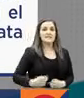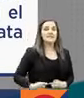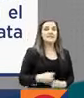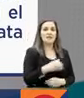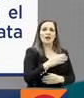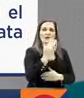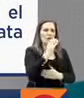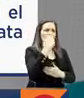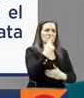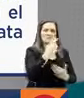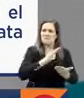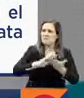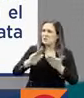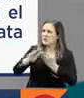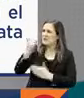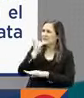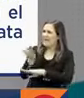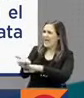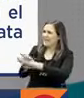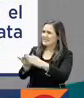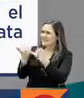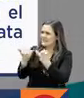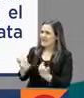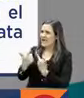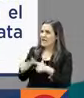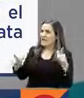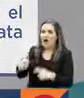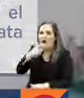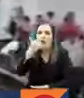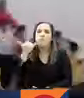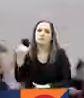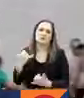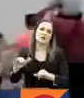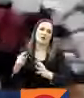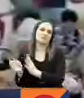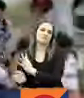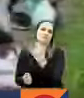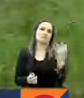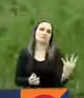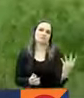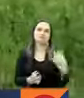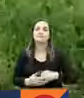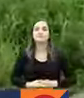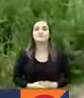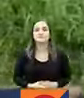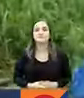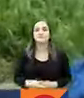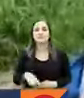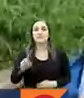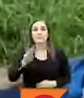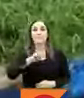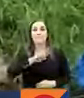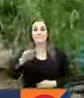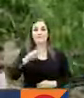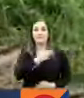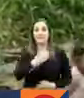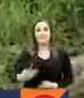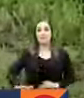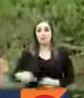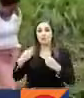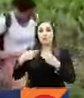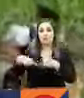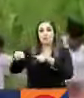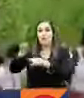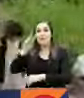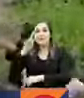rechazó estos hechos y exigió su liberación inmediata. De otro lado, el vicepresidente de Comunicación de Venezuela afirmó